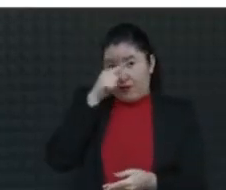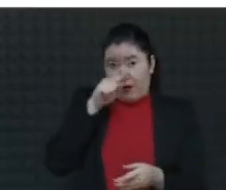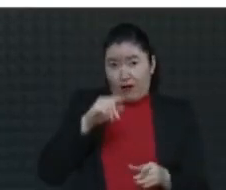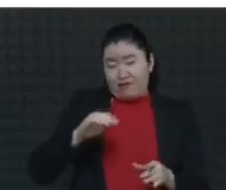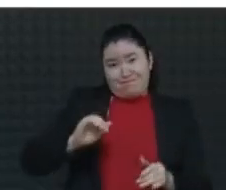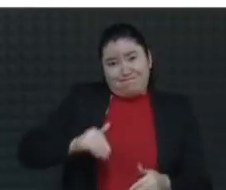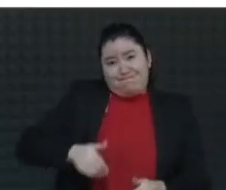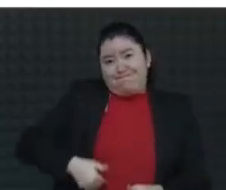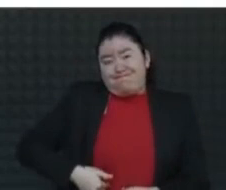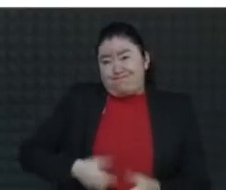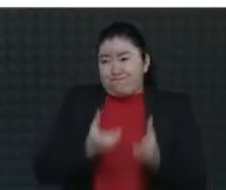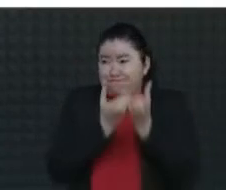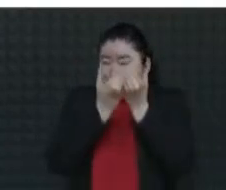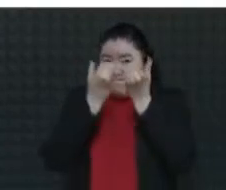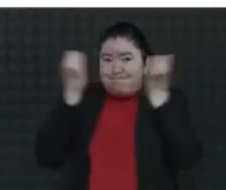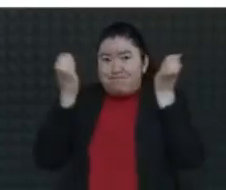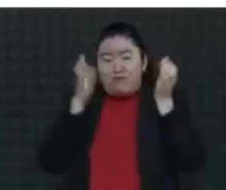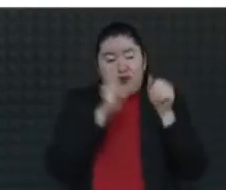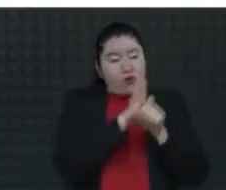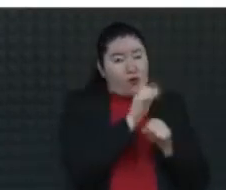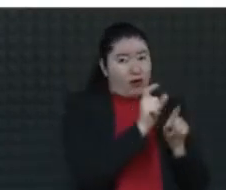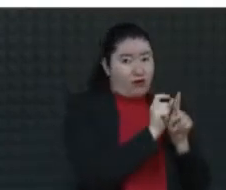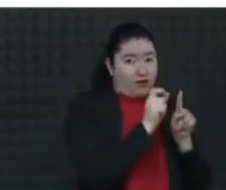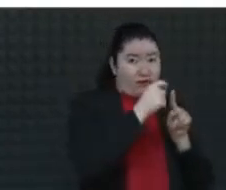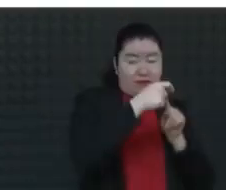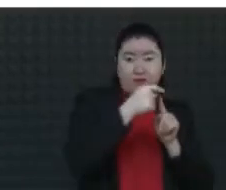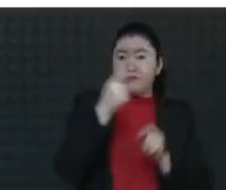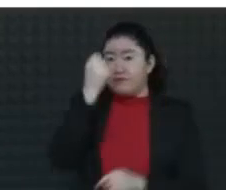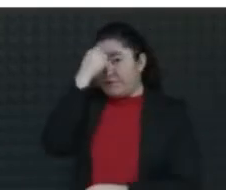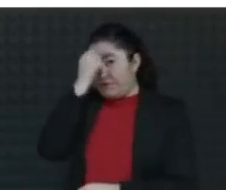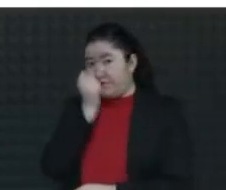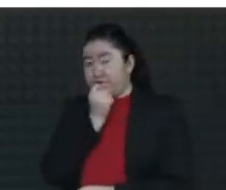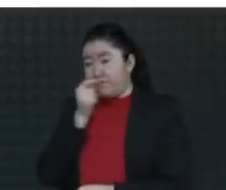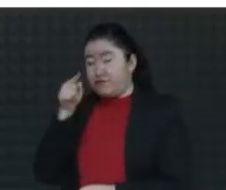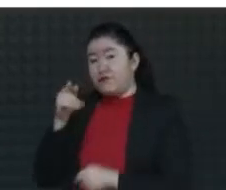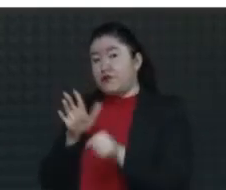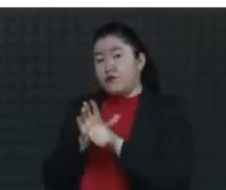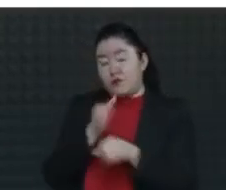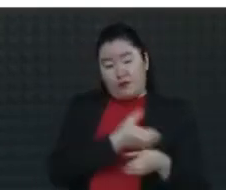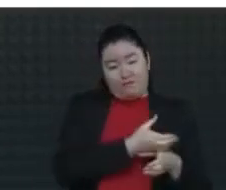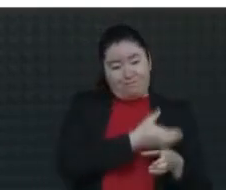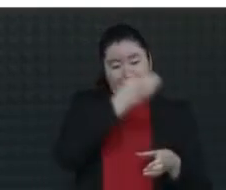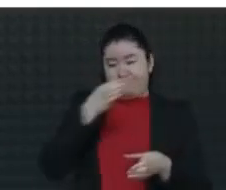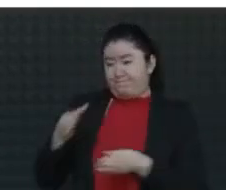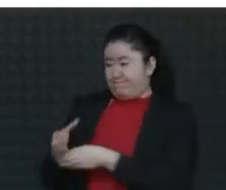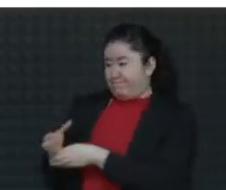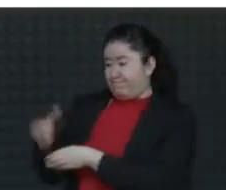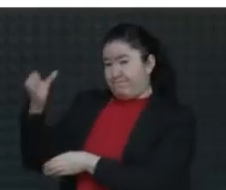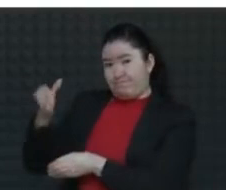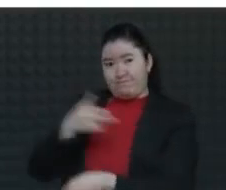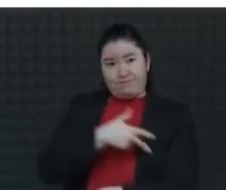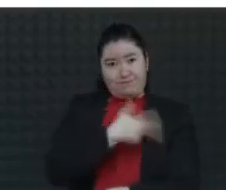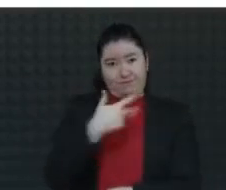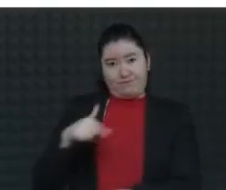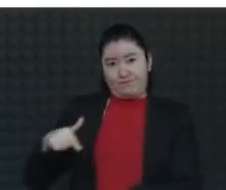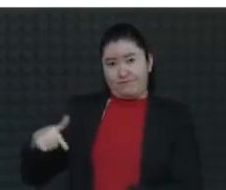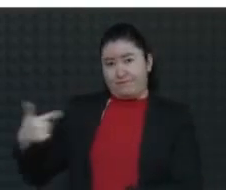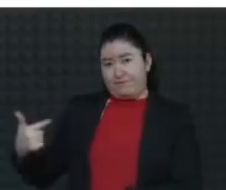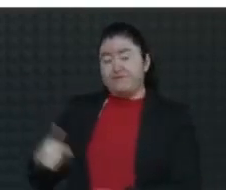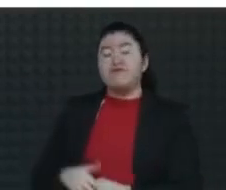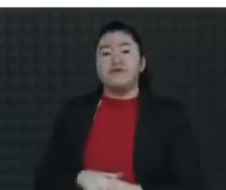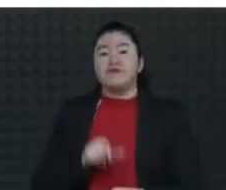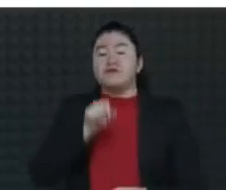línea 12, en el tramo elevado entre las estaciones Olivos y Tezonco, entre las columnas 12 y 13, y análisis